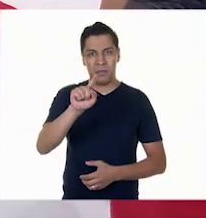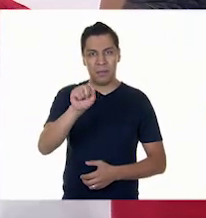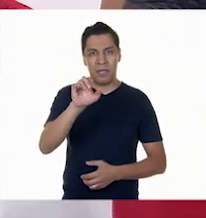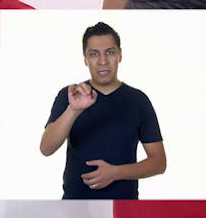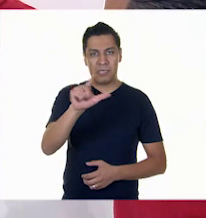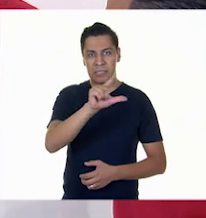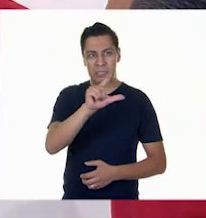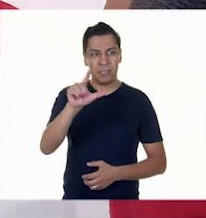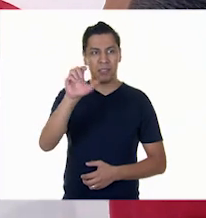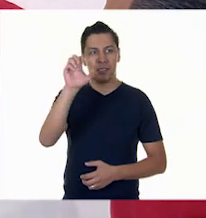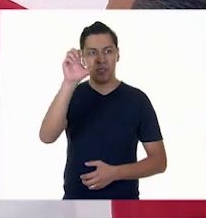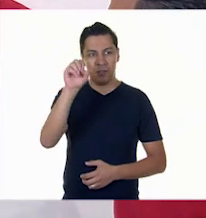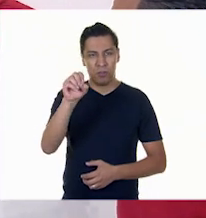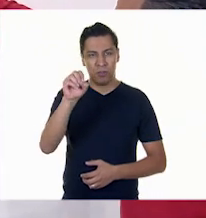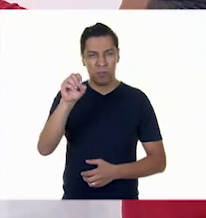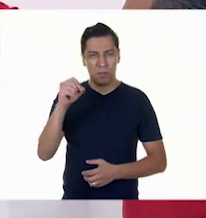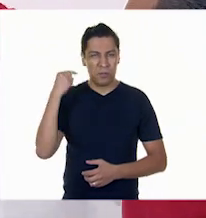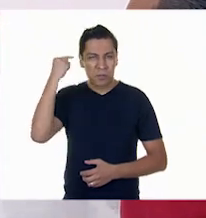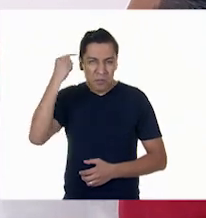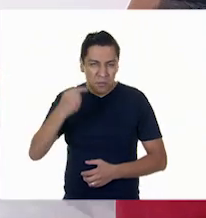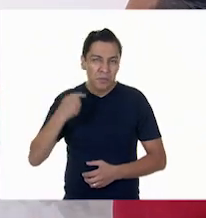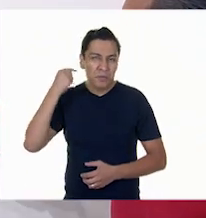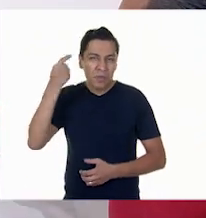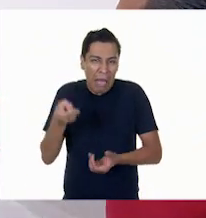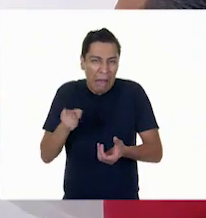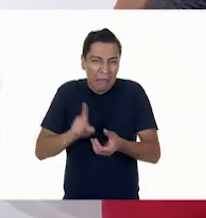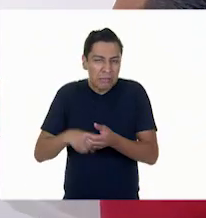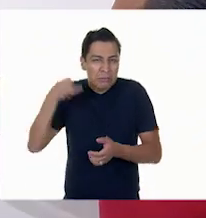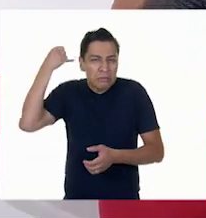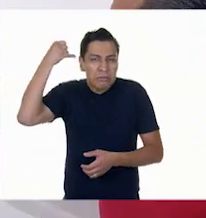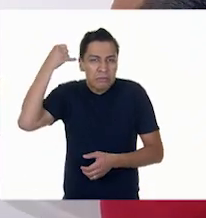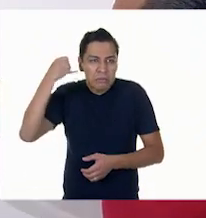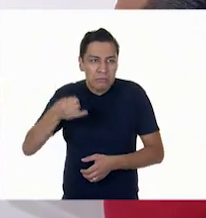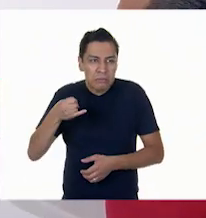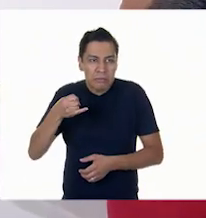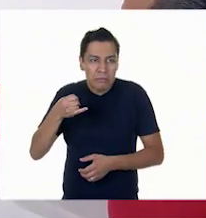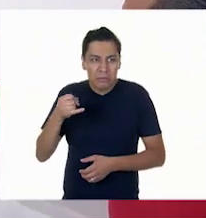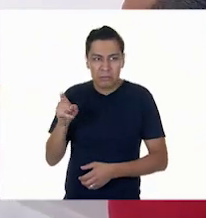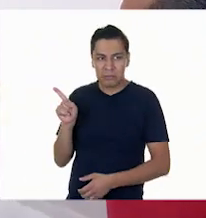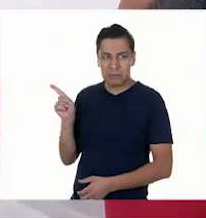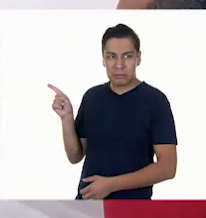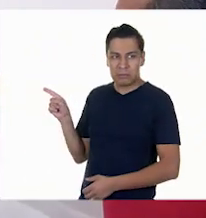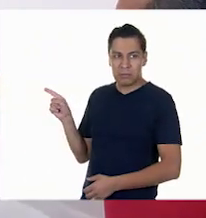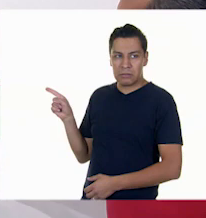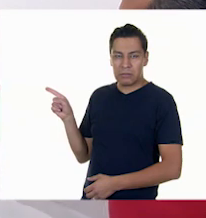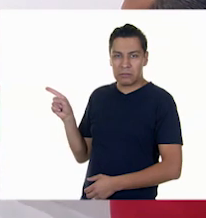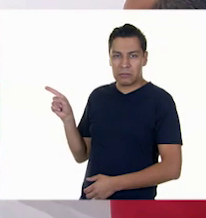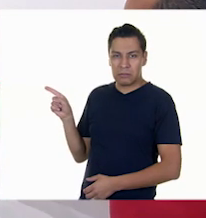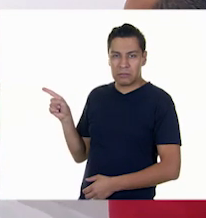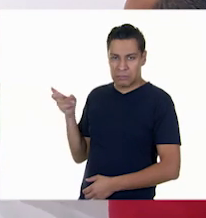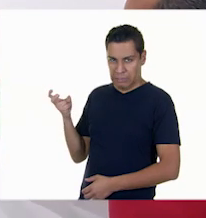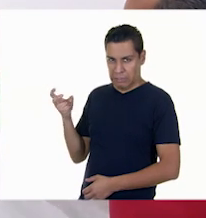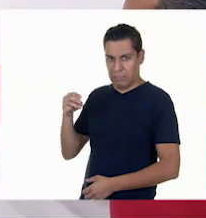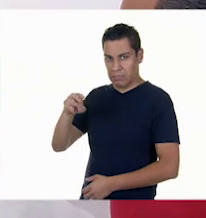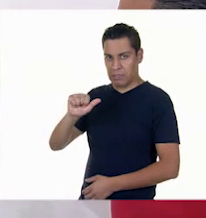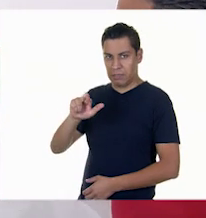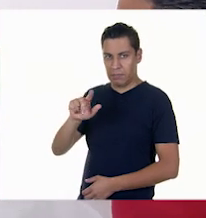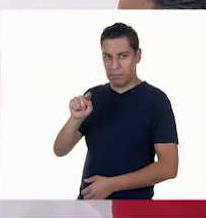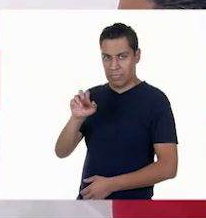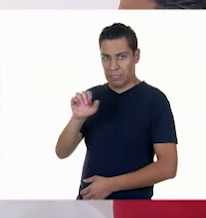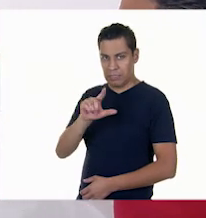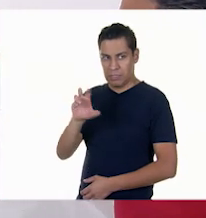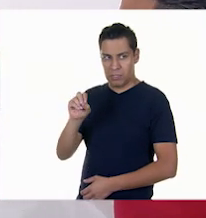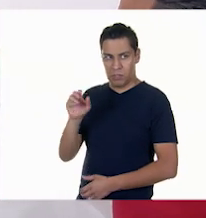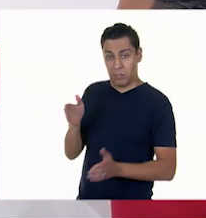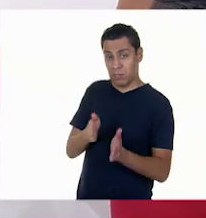exactamente cuáles son. ¿Cuál? Exacto. El martillo sería este que está aquí. Exacto. Este